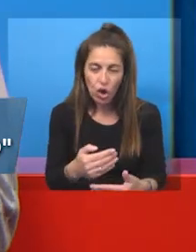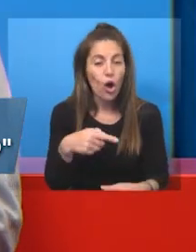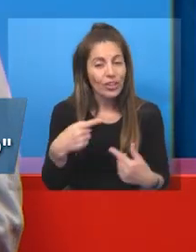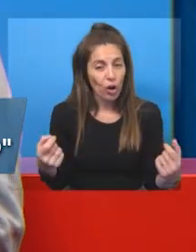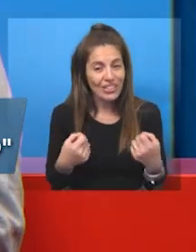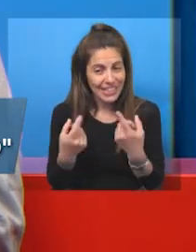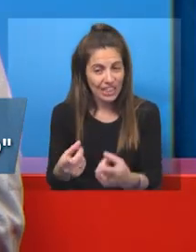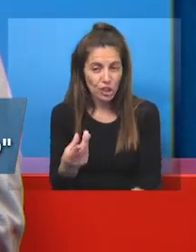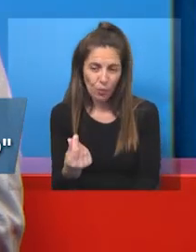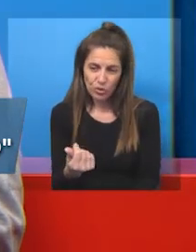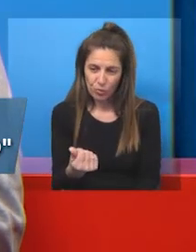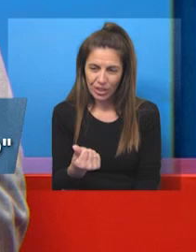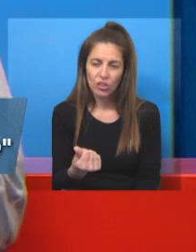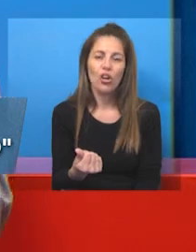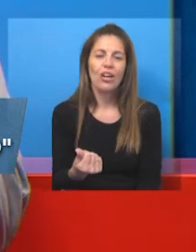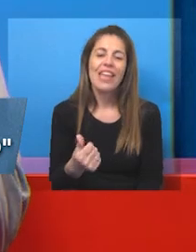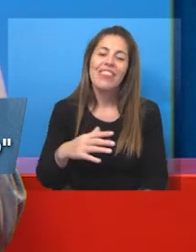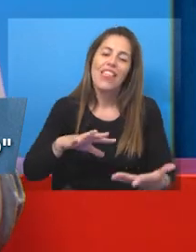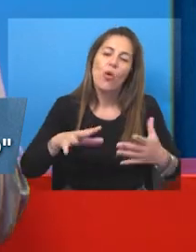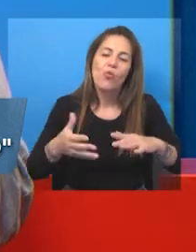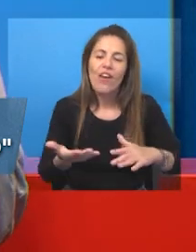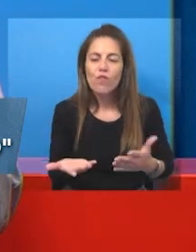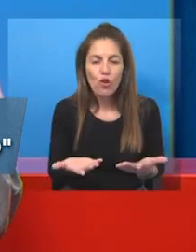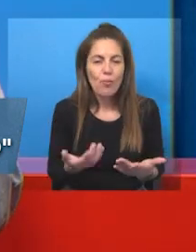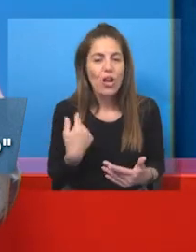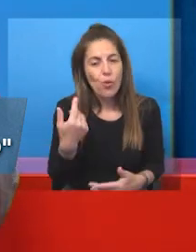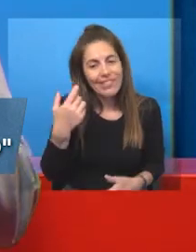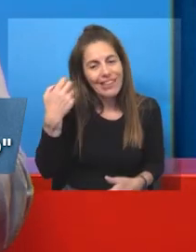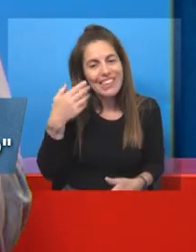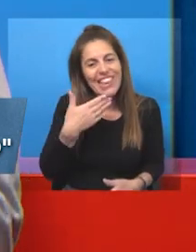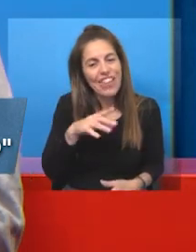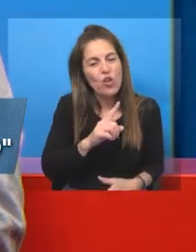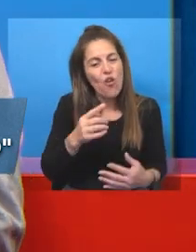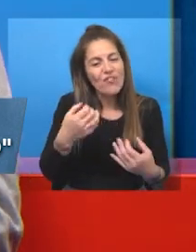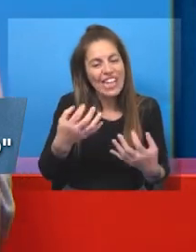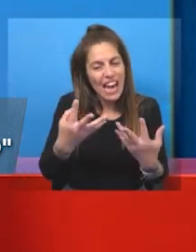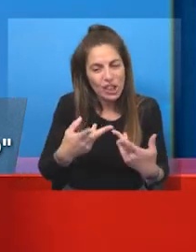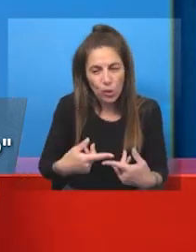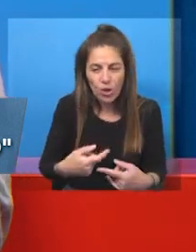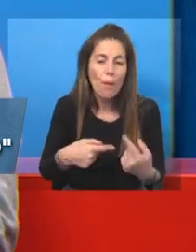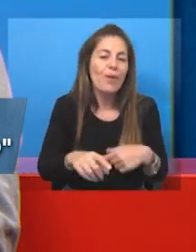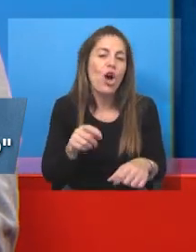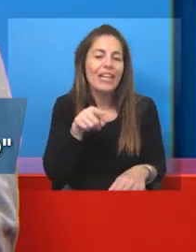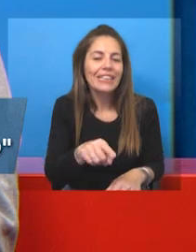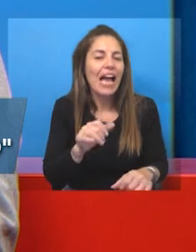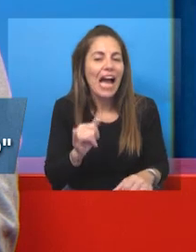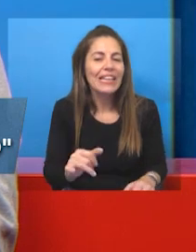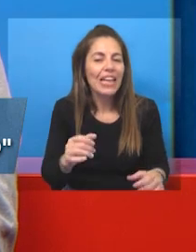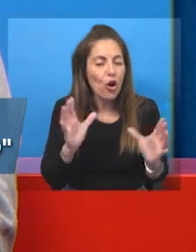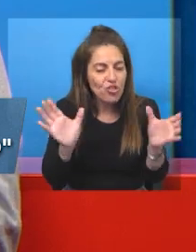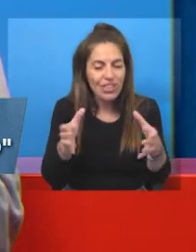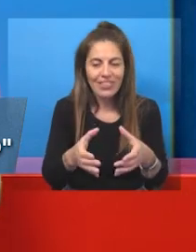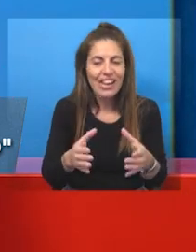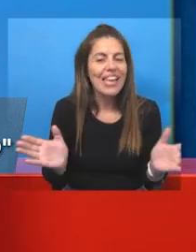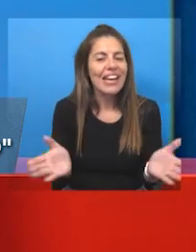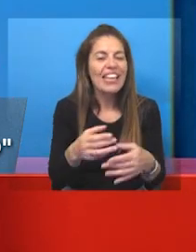destinó presupuesto y que de alguna forma a nuestro criterio no está bien articulado Pero bueno hay que allí este concentrar y